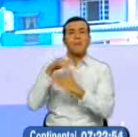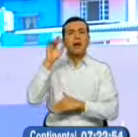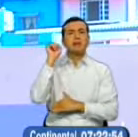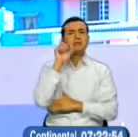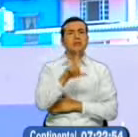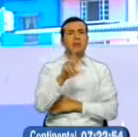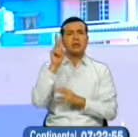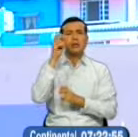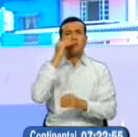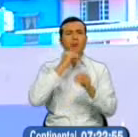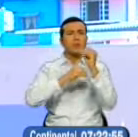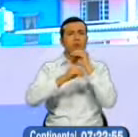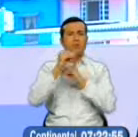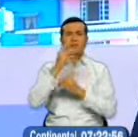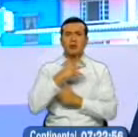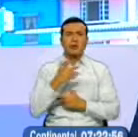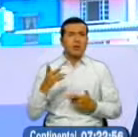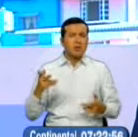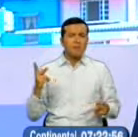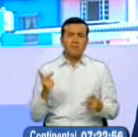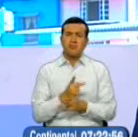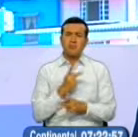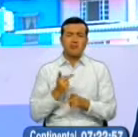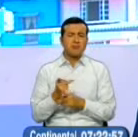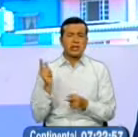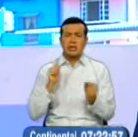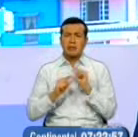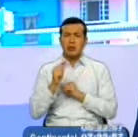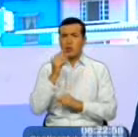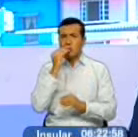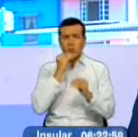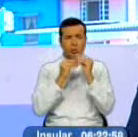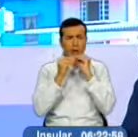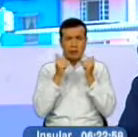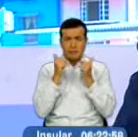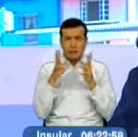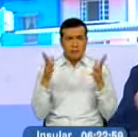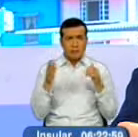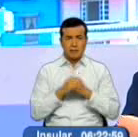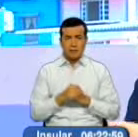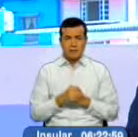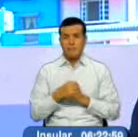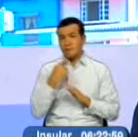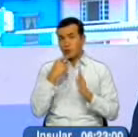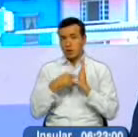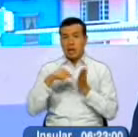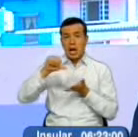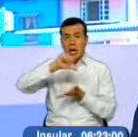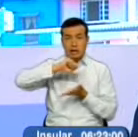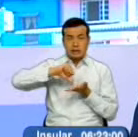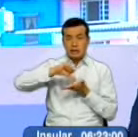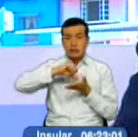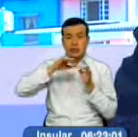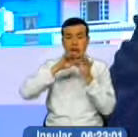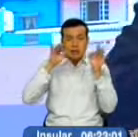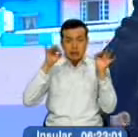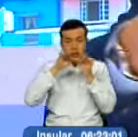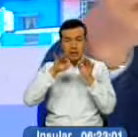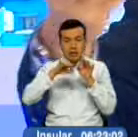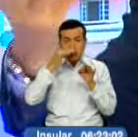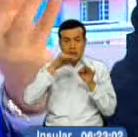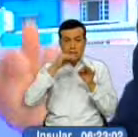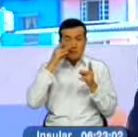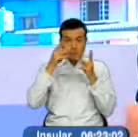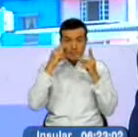en términos alimentarios y son pésimas en términos nutricionales, como son los aceites y las grasas. Si tú miras